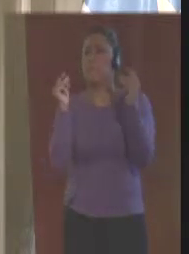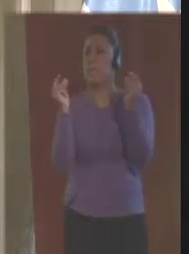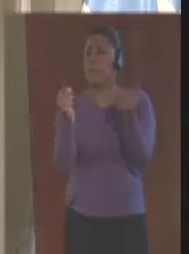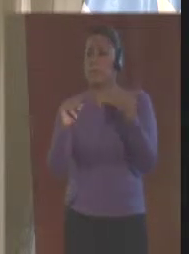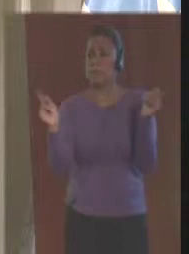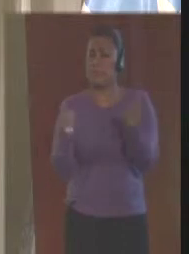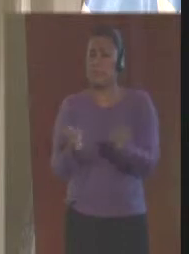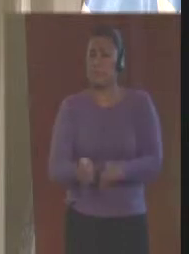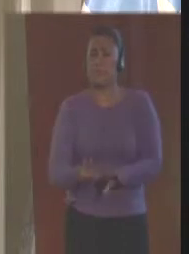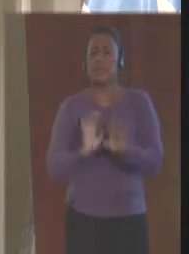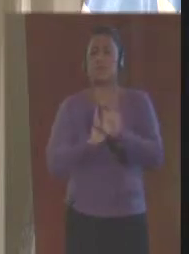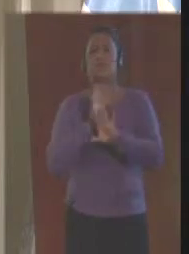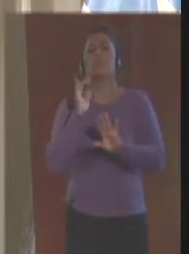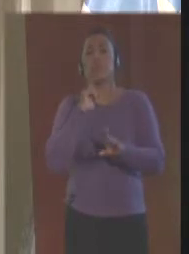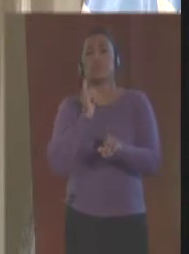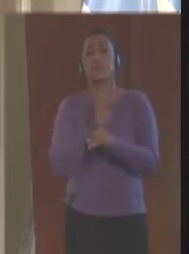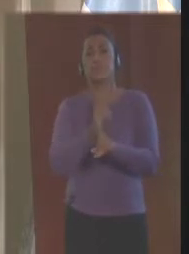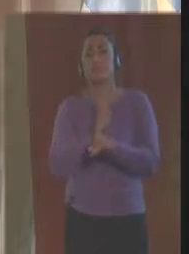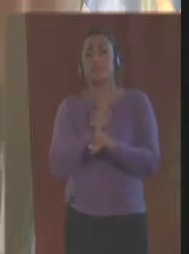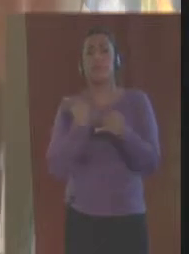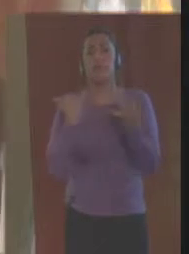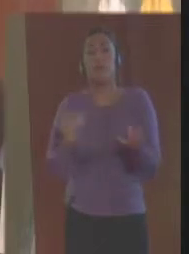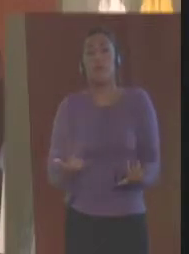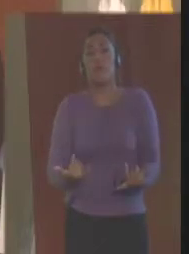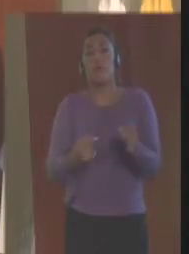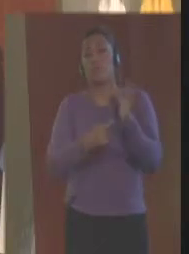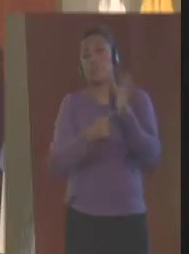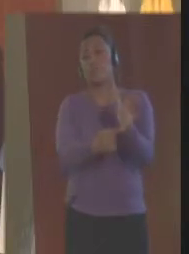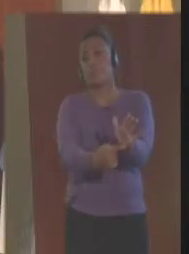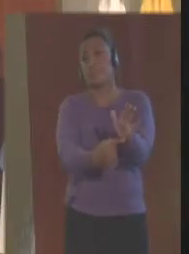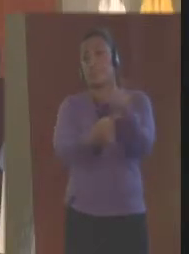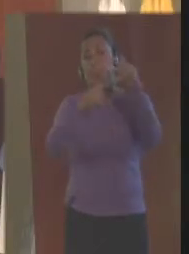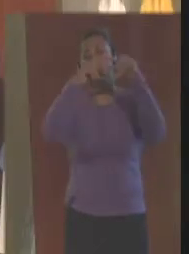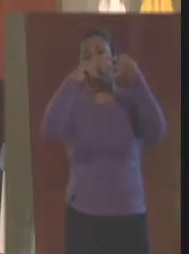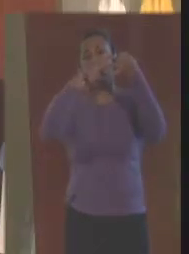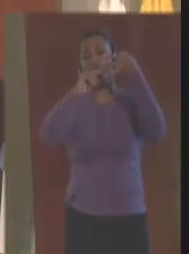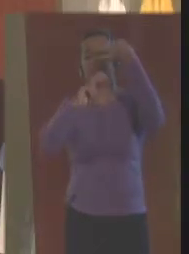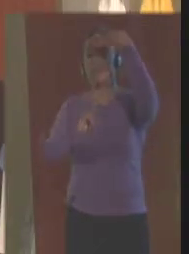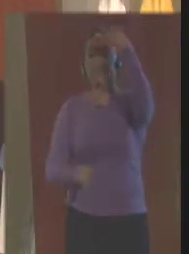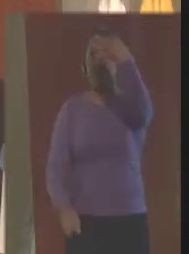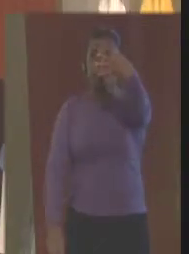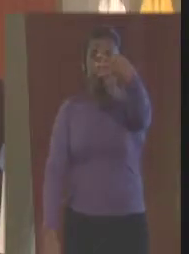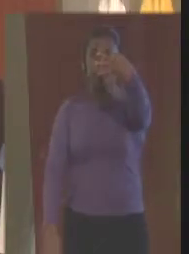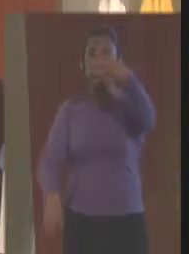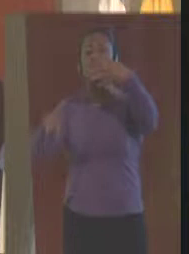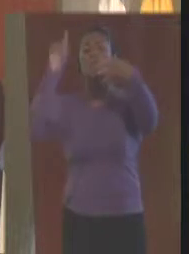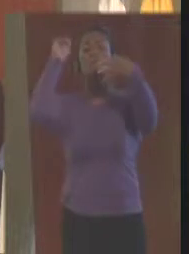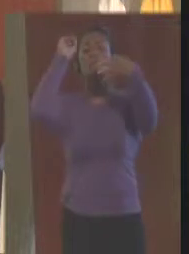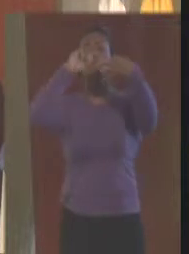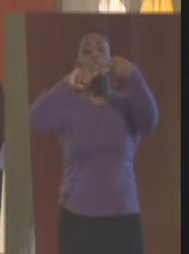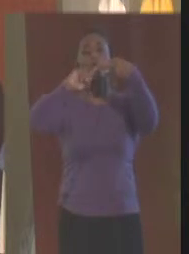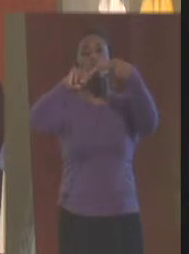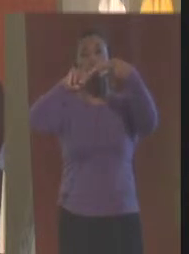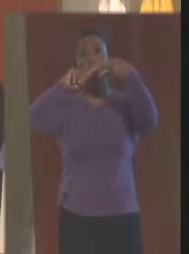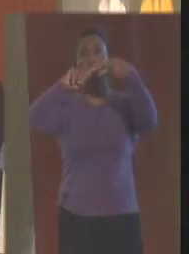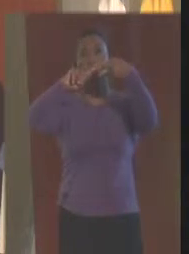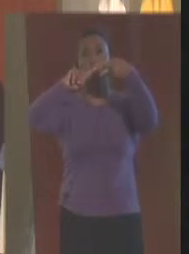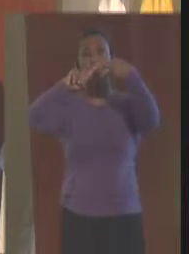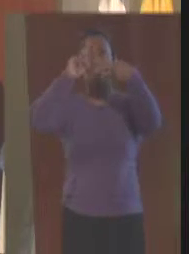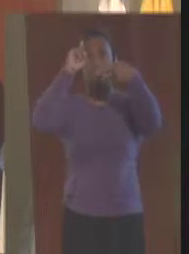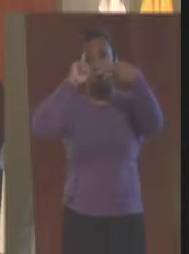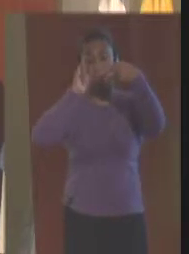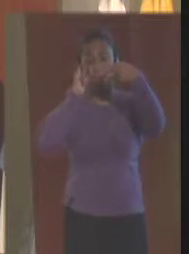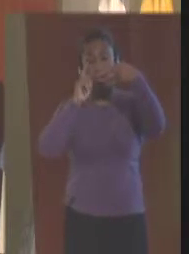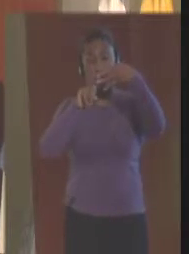un poco la exposición y hemos determinado 3 ejes de esa gestión. Una gestión prospectiva, no generar